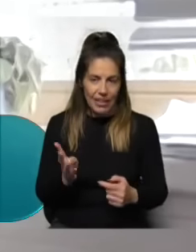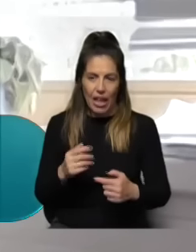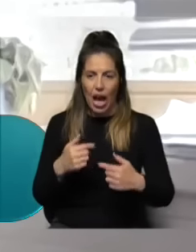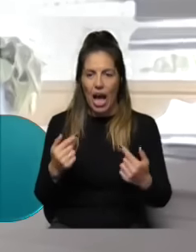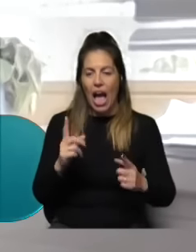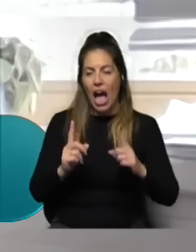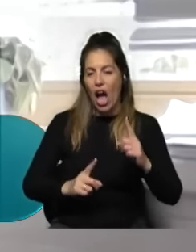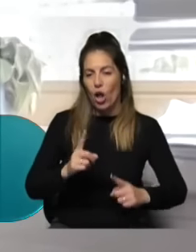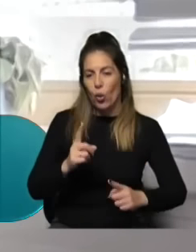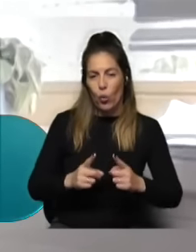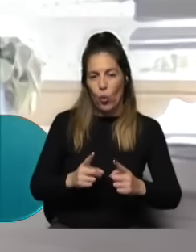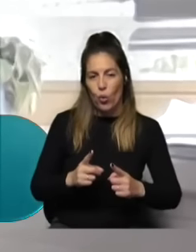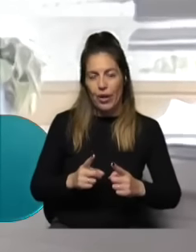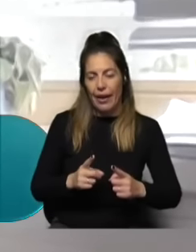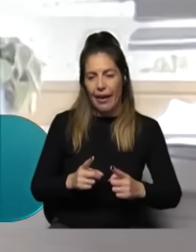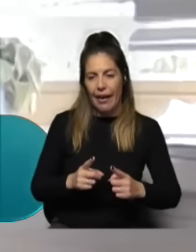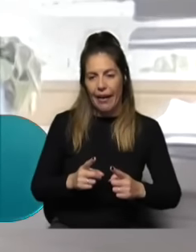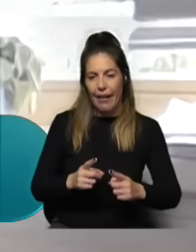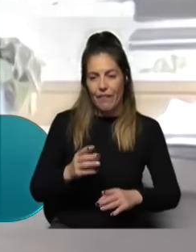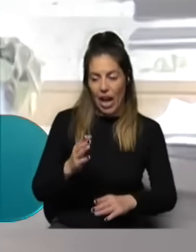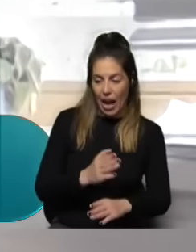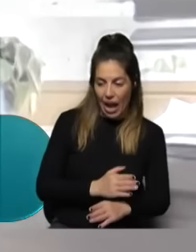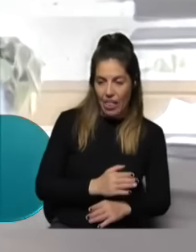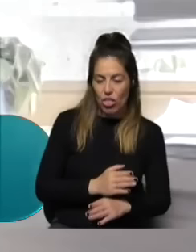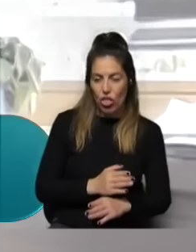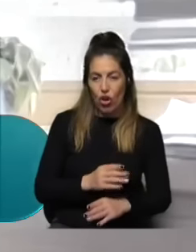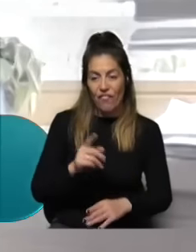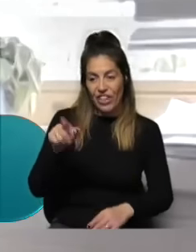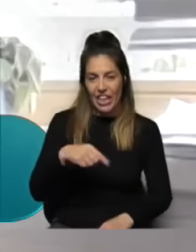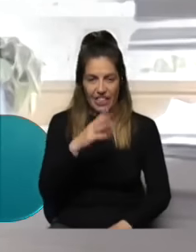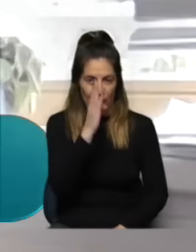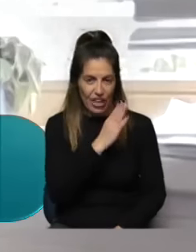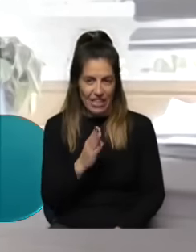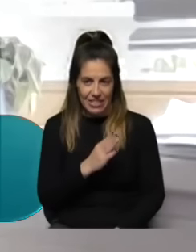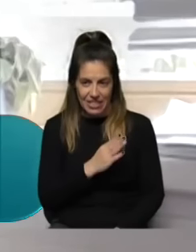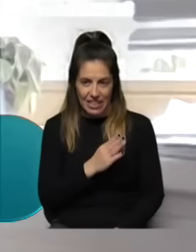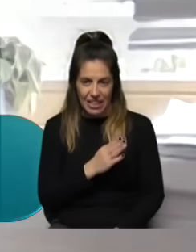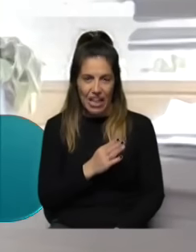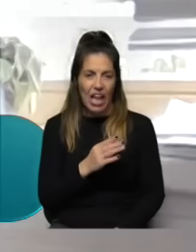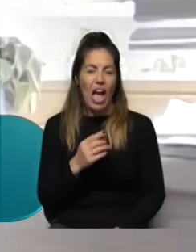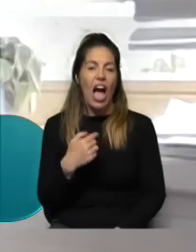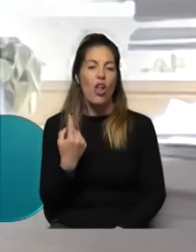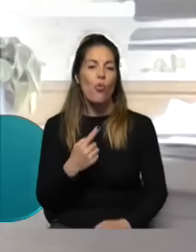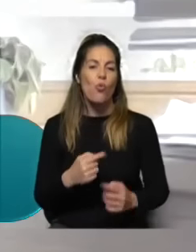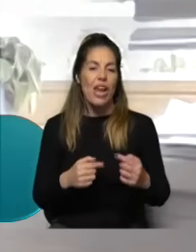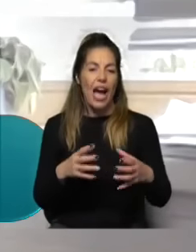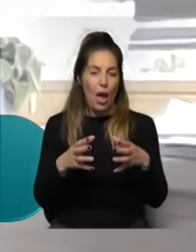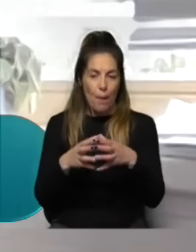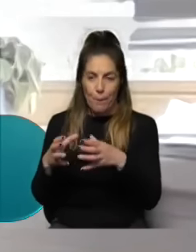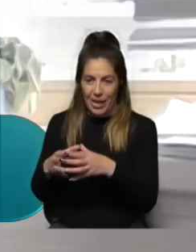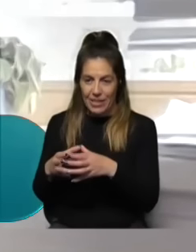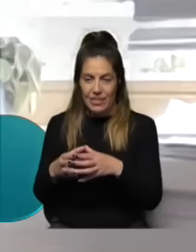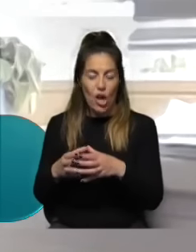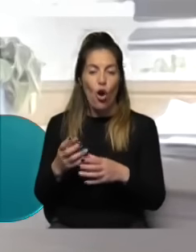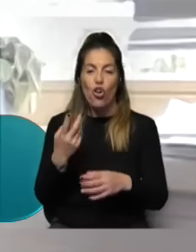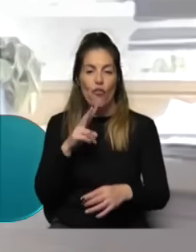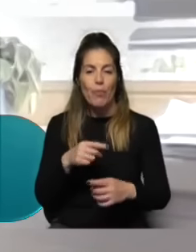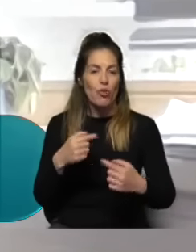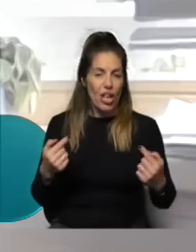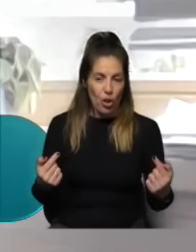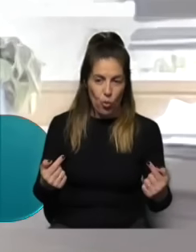están, no sé, por ejemplo, bajando desde Brasil, tenemos más comúnmente algunas especies, o estamos dejando de ver